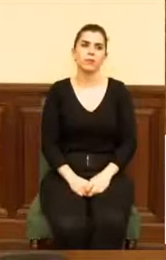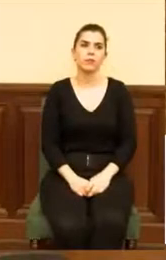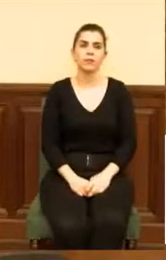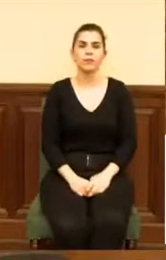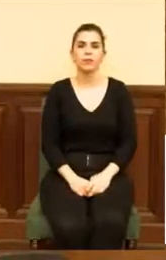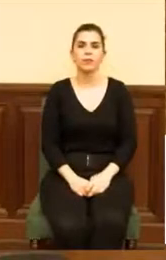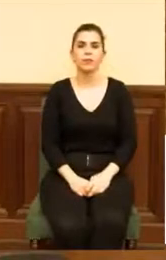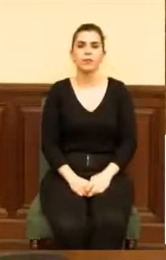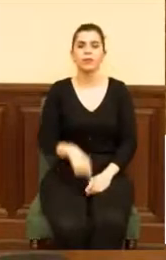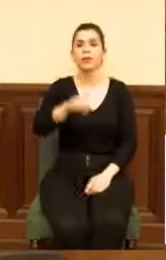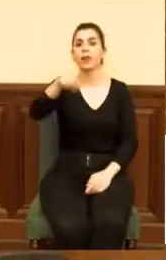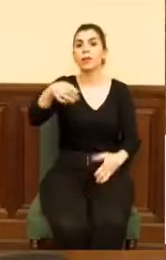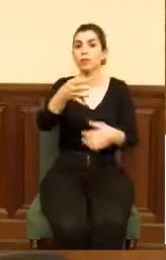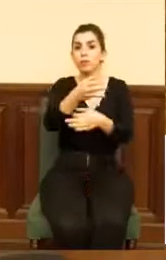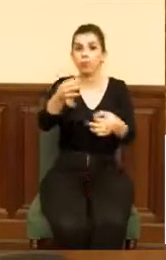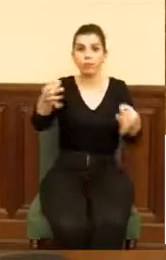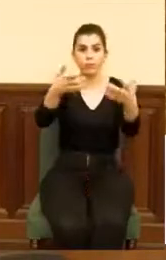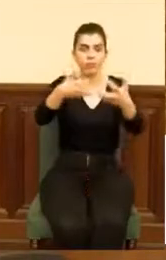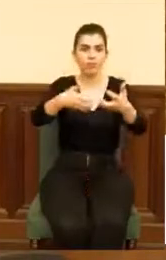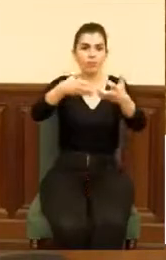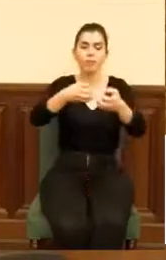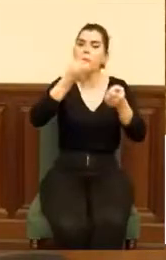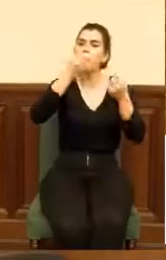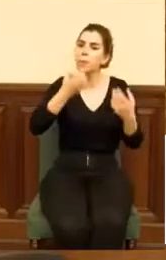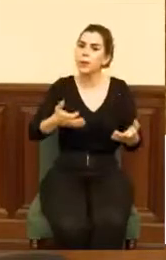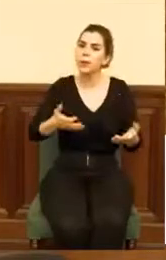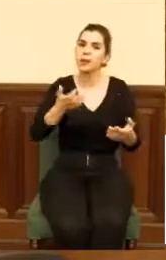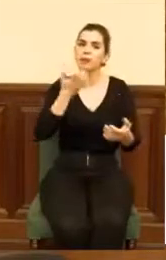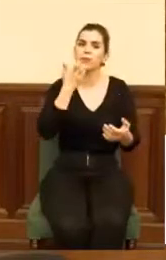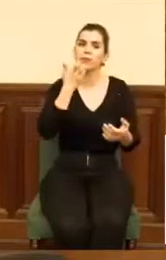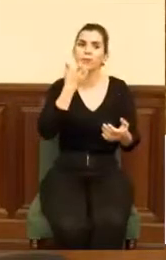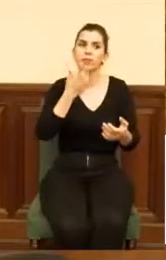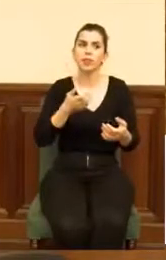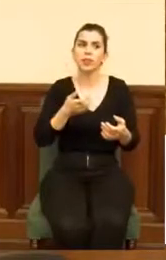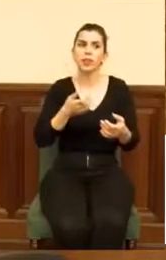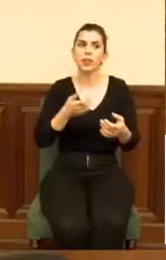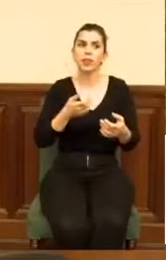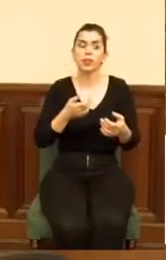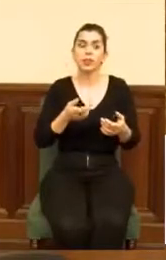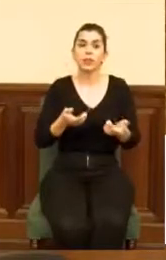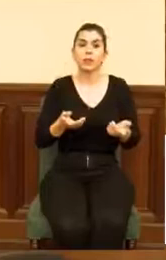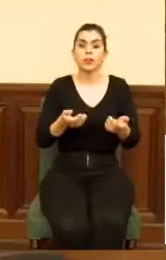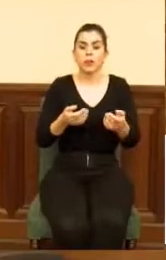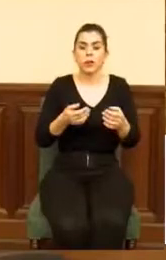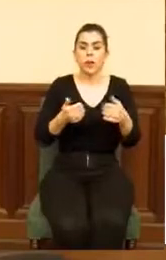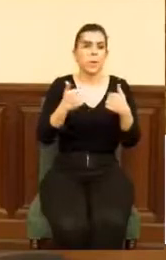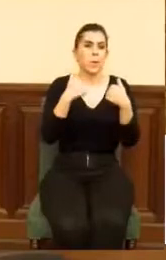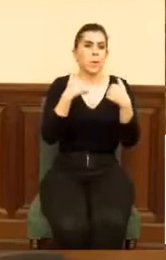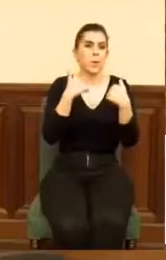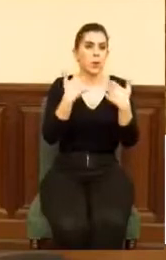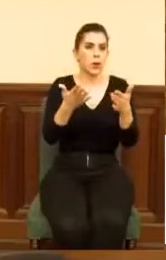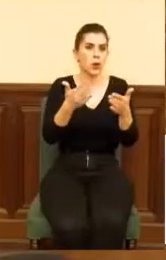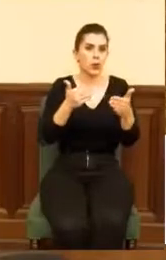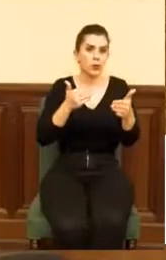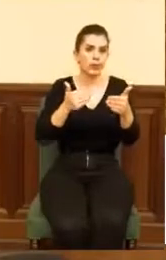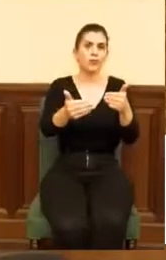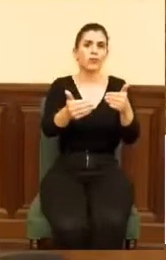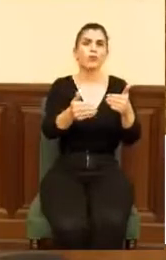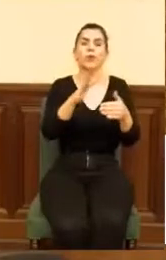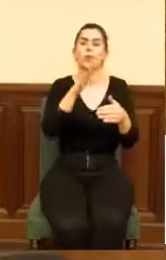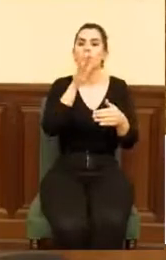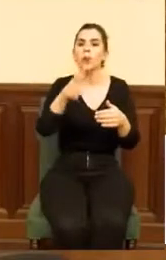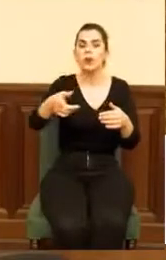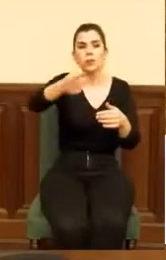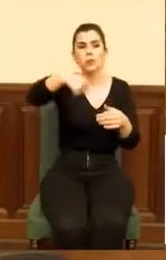muy efectivo es que se pusiera ya en marcha, que yo espero que sea ya dentro de poco, porque creo que están ya todos